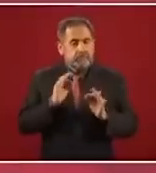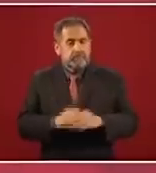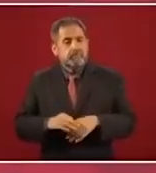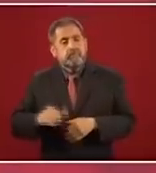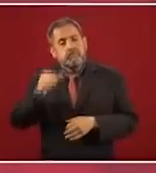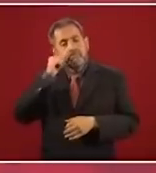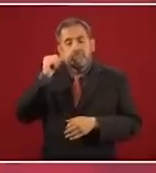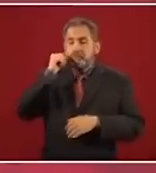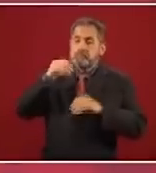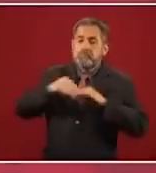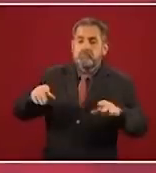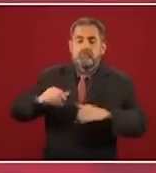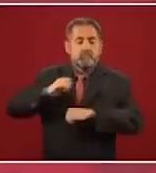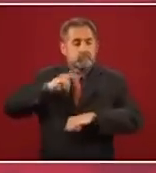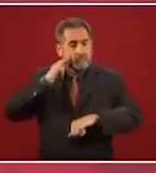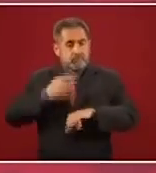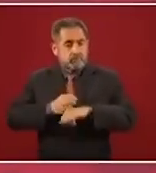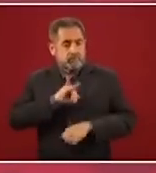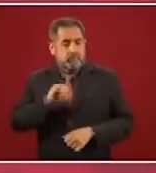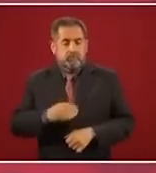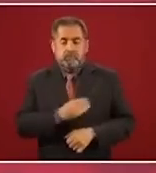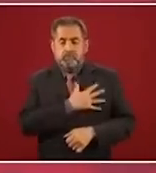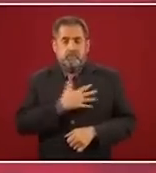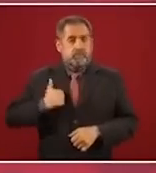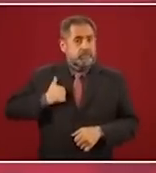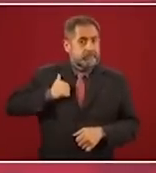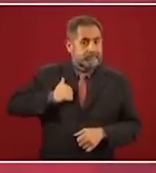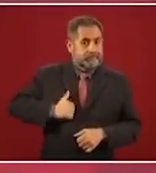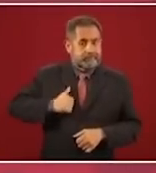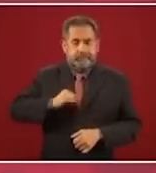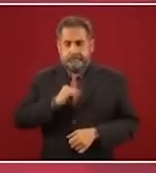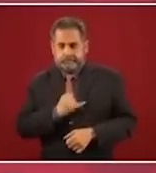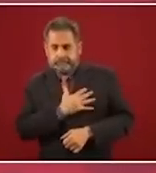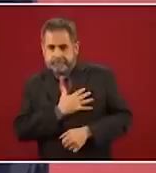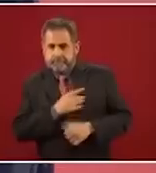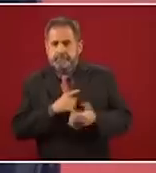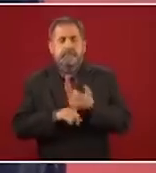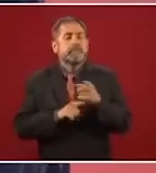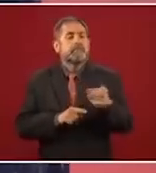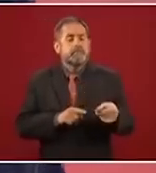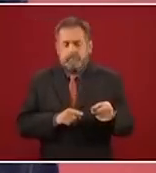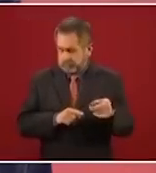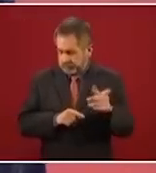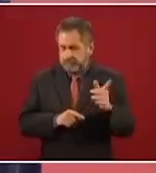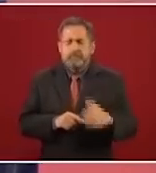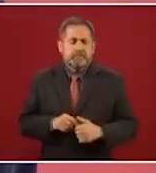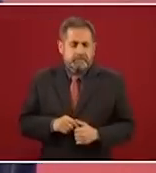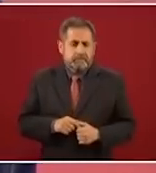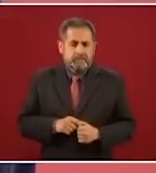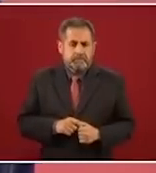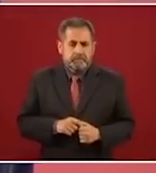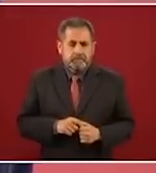a conocer el primer ministro Trudeau que se